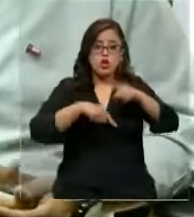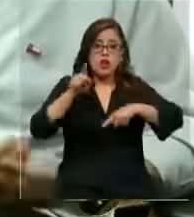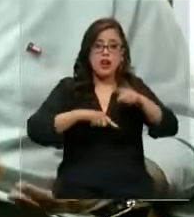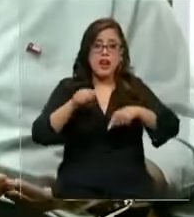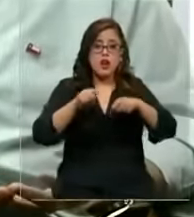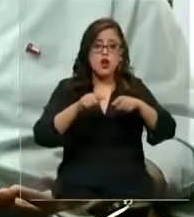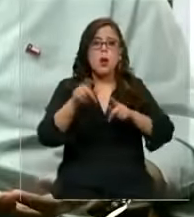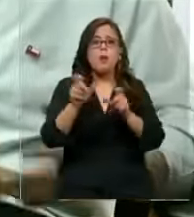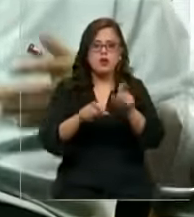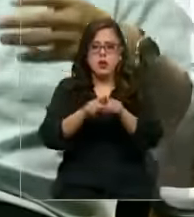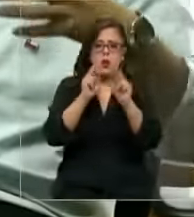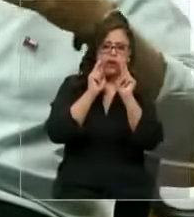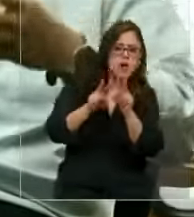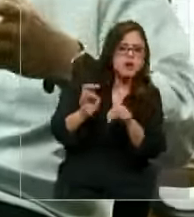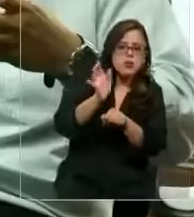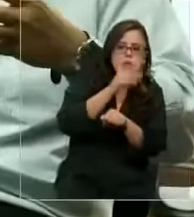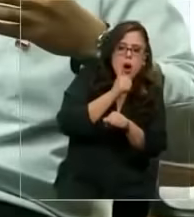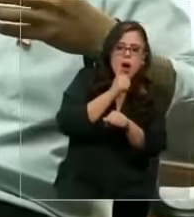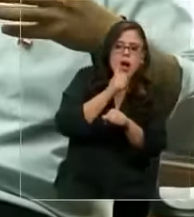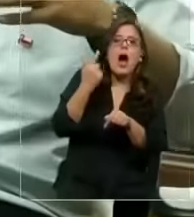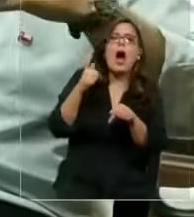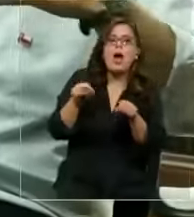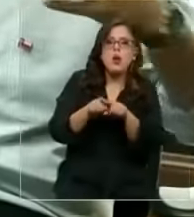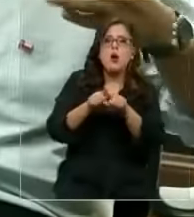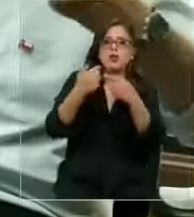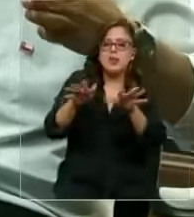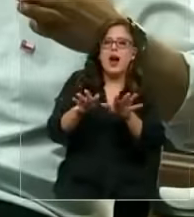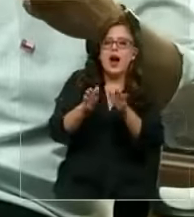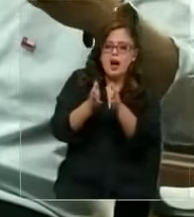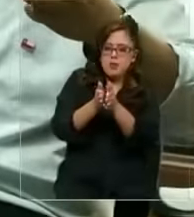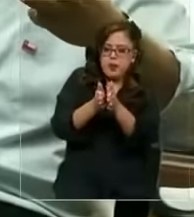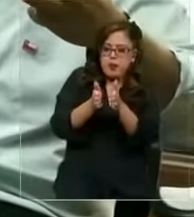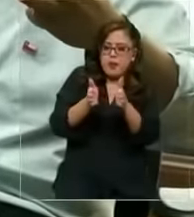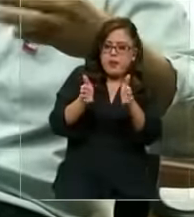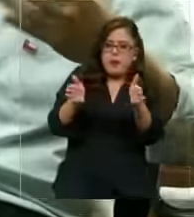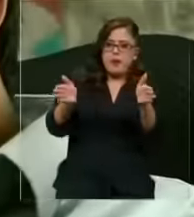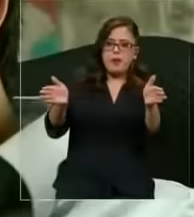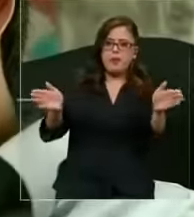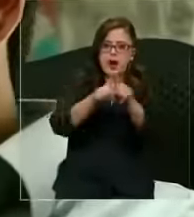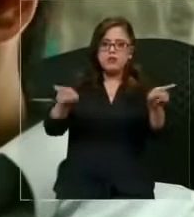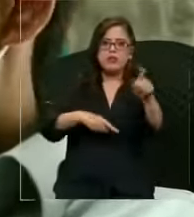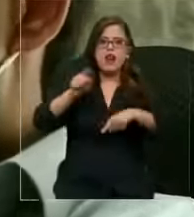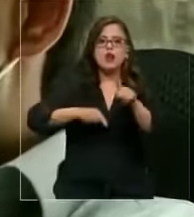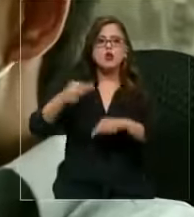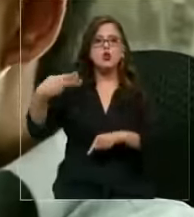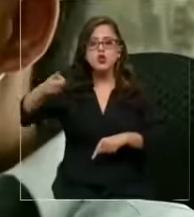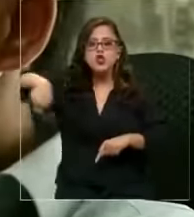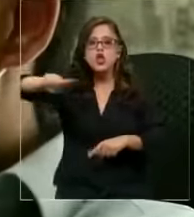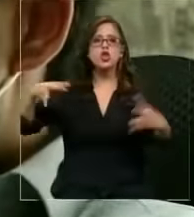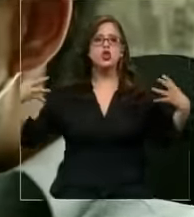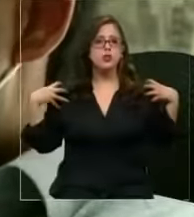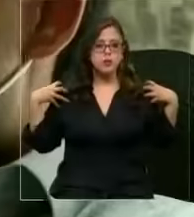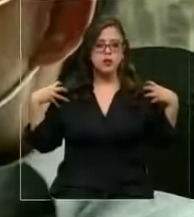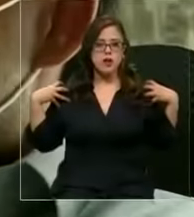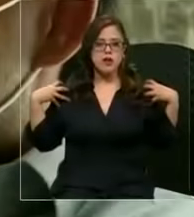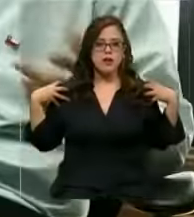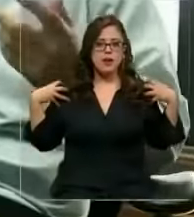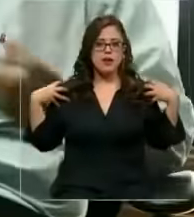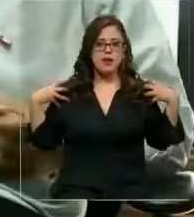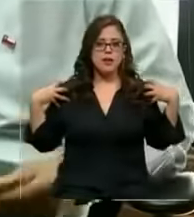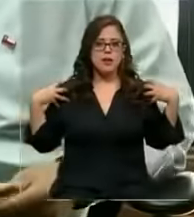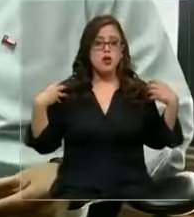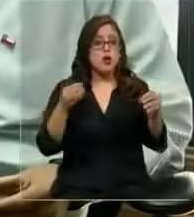Aculeo, se trataría de un terreno privado donde los dueños empiezan a agrandar su terrenito y por tanto ellos son los responsables de lo que pasa en esos